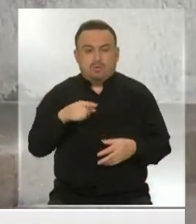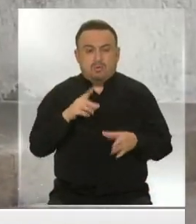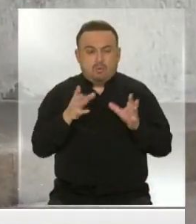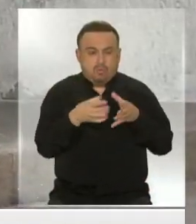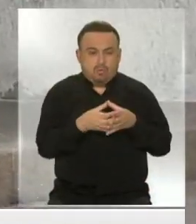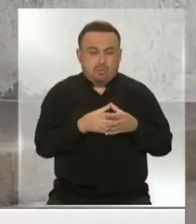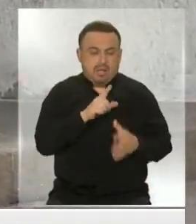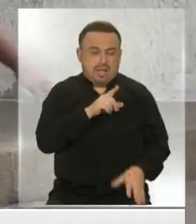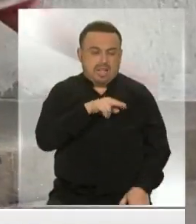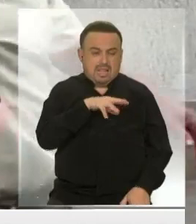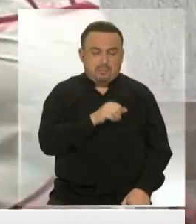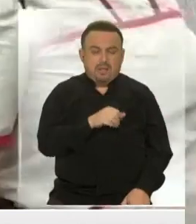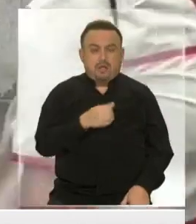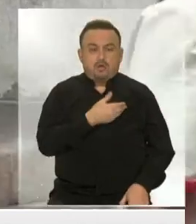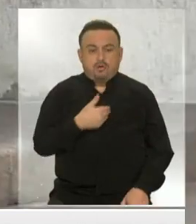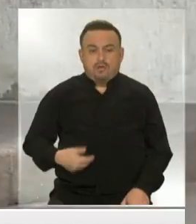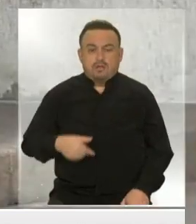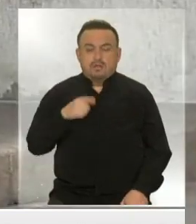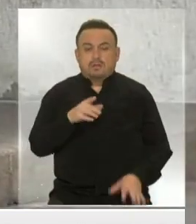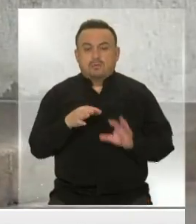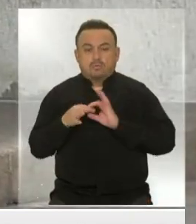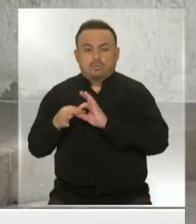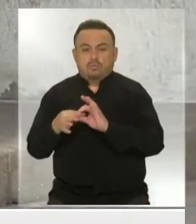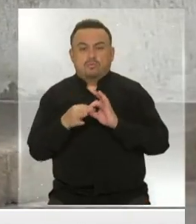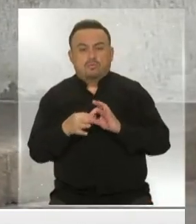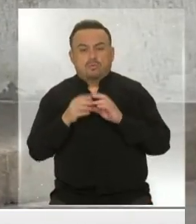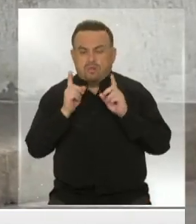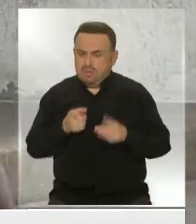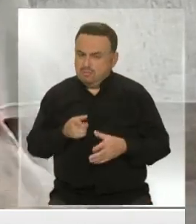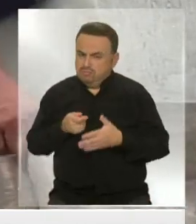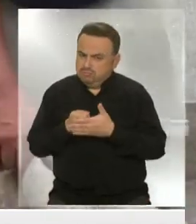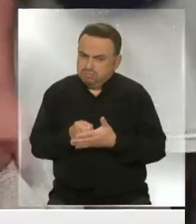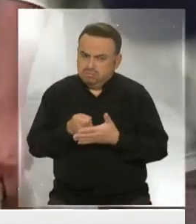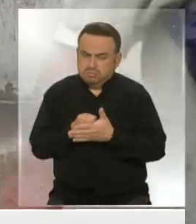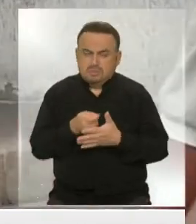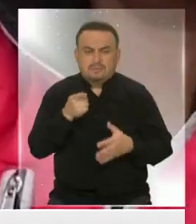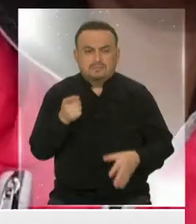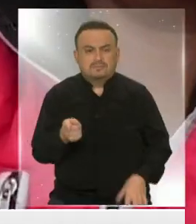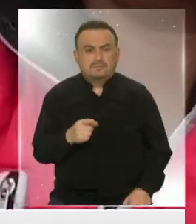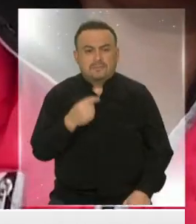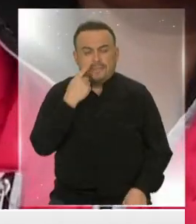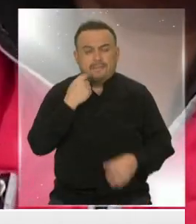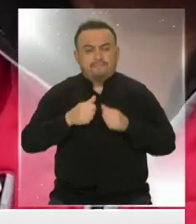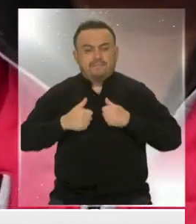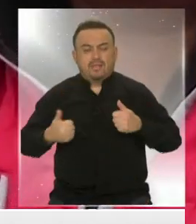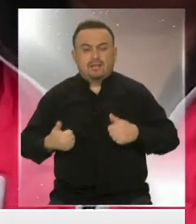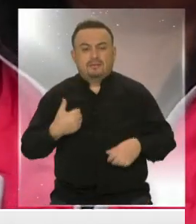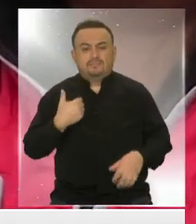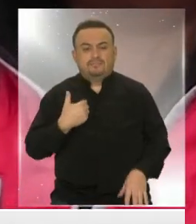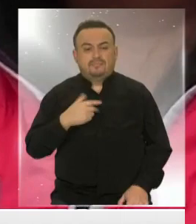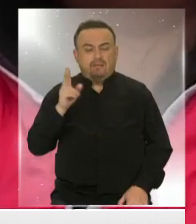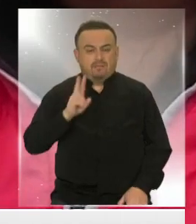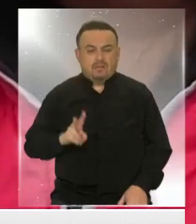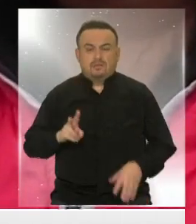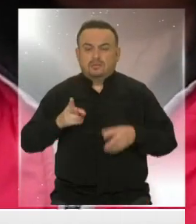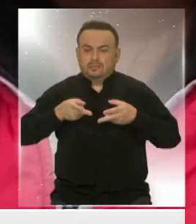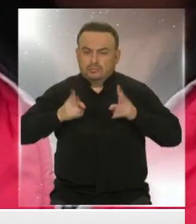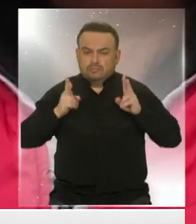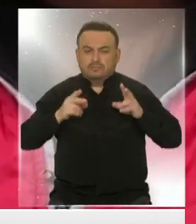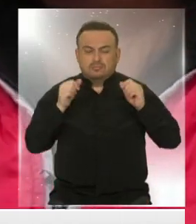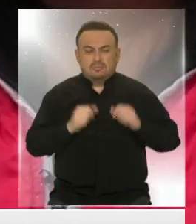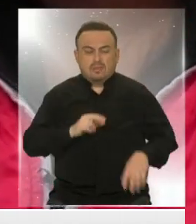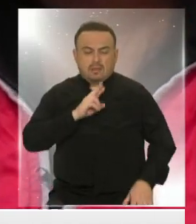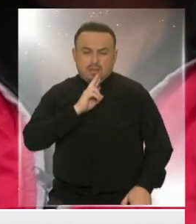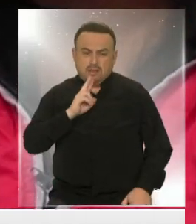grupo de lima y los gobiernos de eeuu y la unión europea ejerzan presión para sobre las autoridades venezolanas para que permitan una